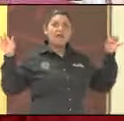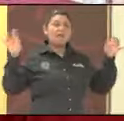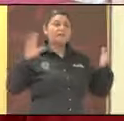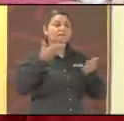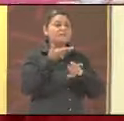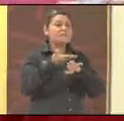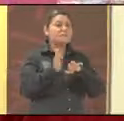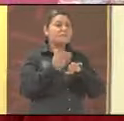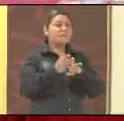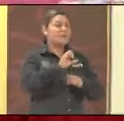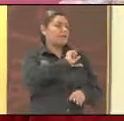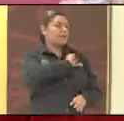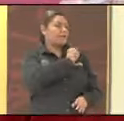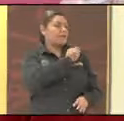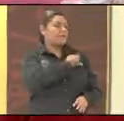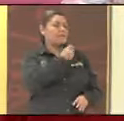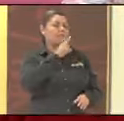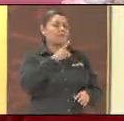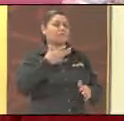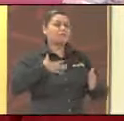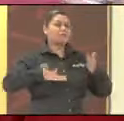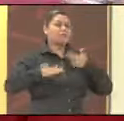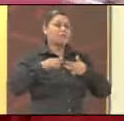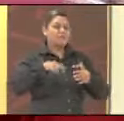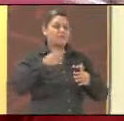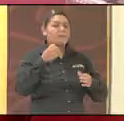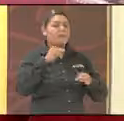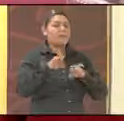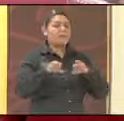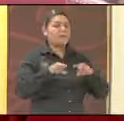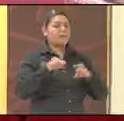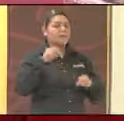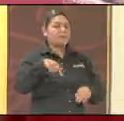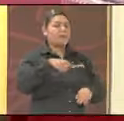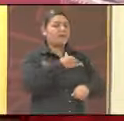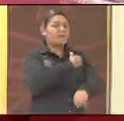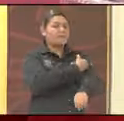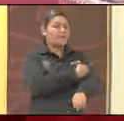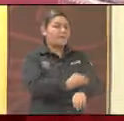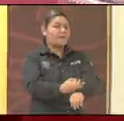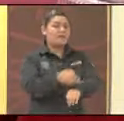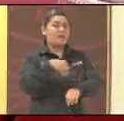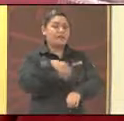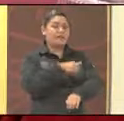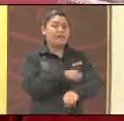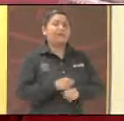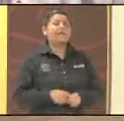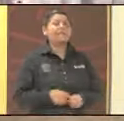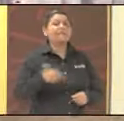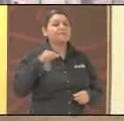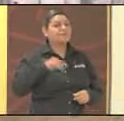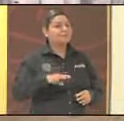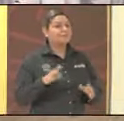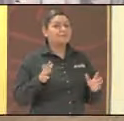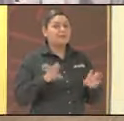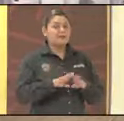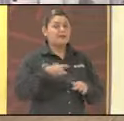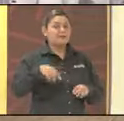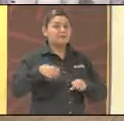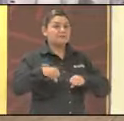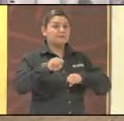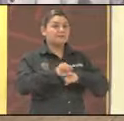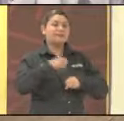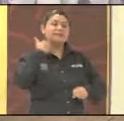su incansable labor a favor de las familias de Altamira. Y bueno, para cerrar esta intervención de esta semana,